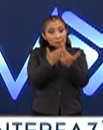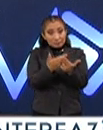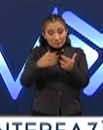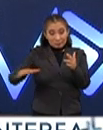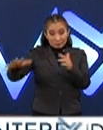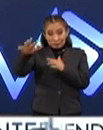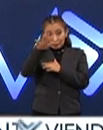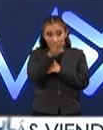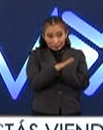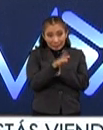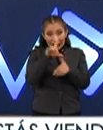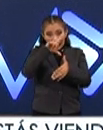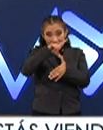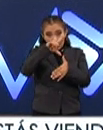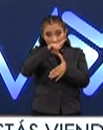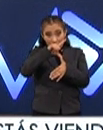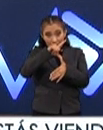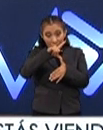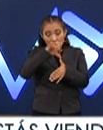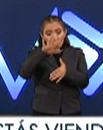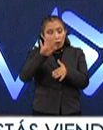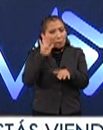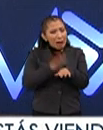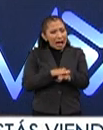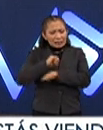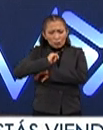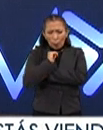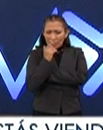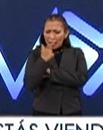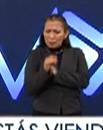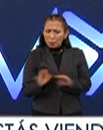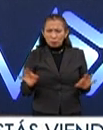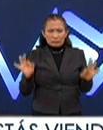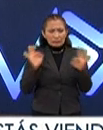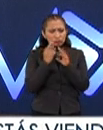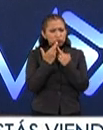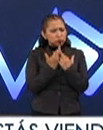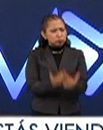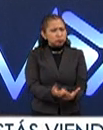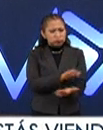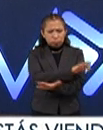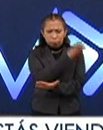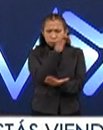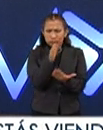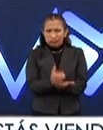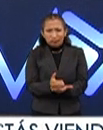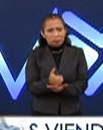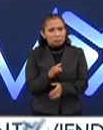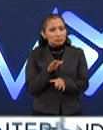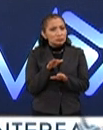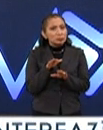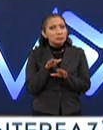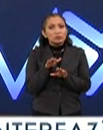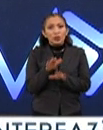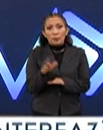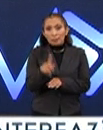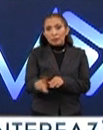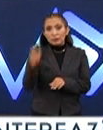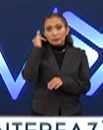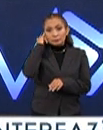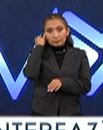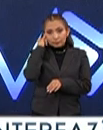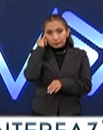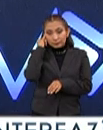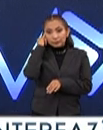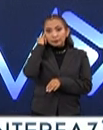nivel latinoamericano uno de los acervos más importantes culturales sobre pueblos